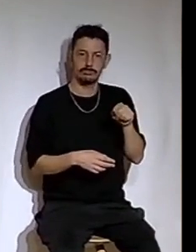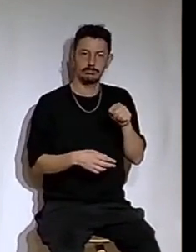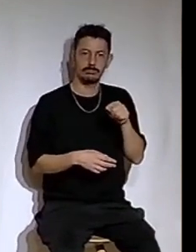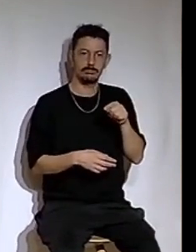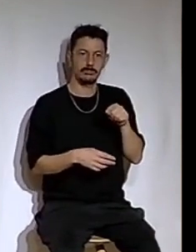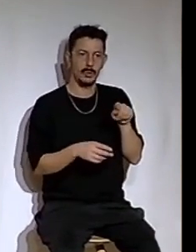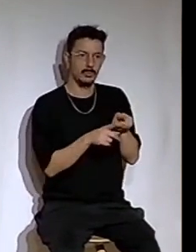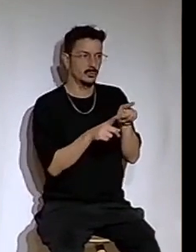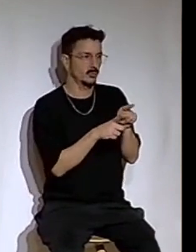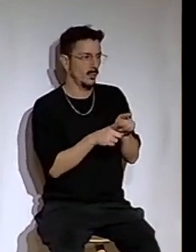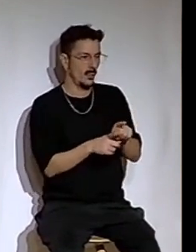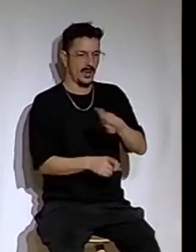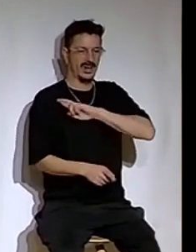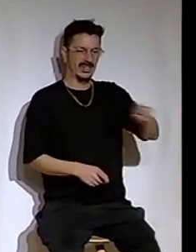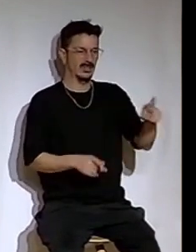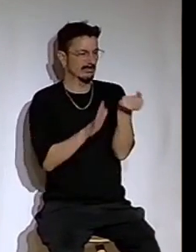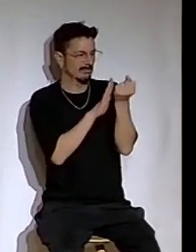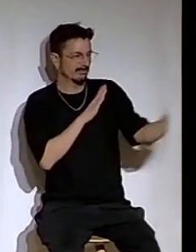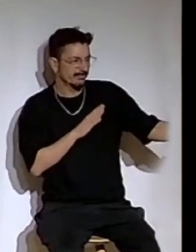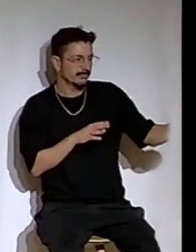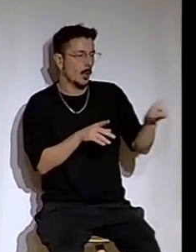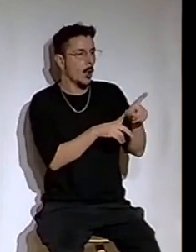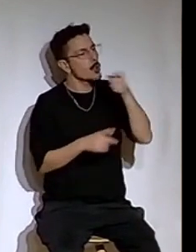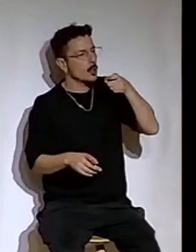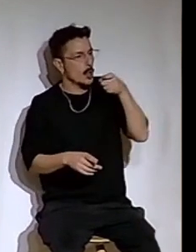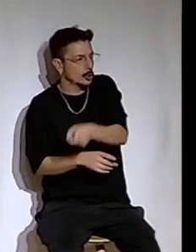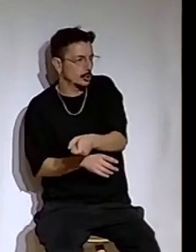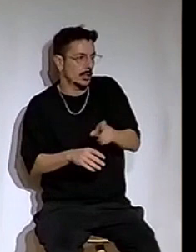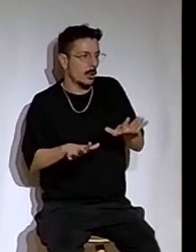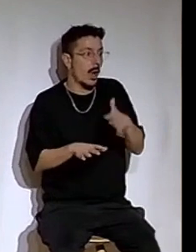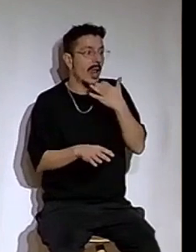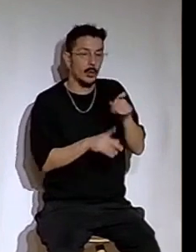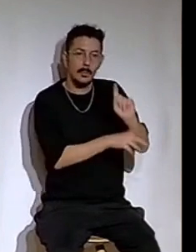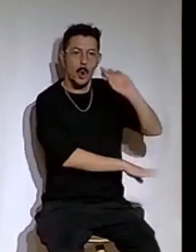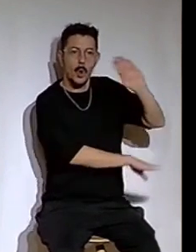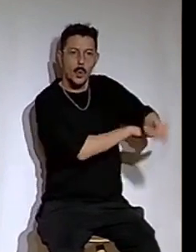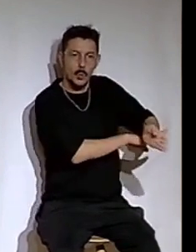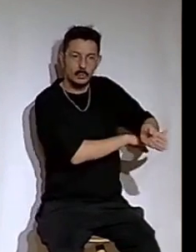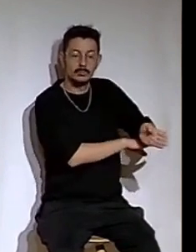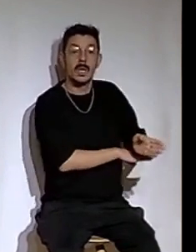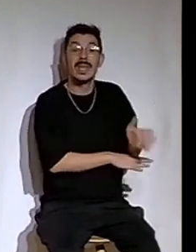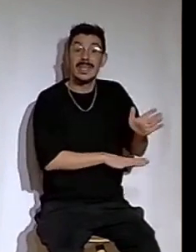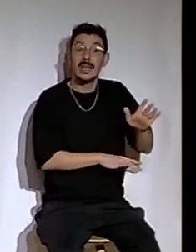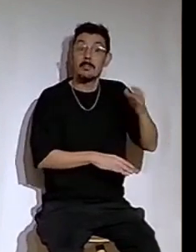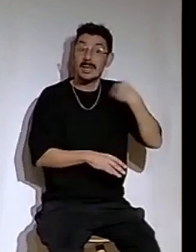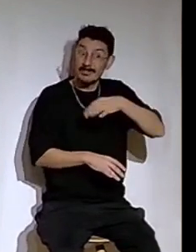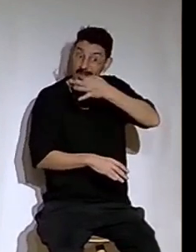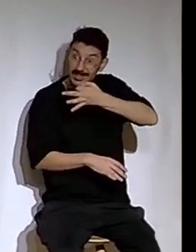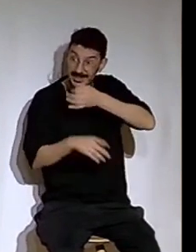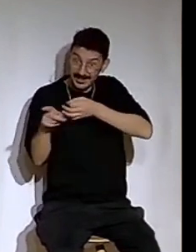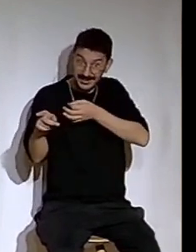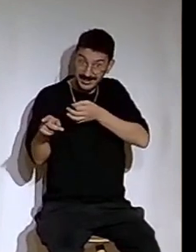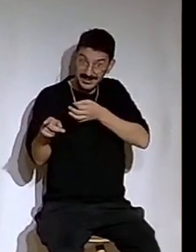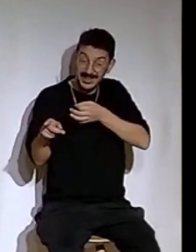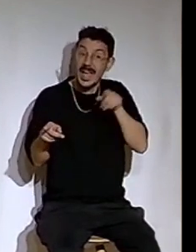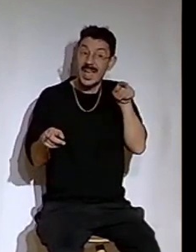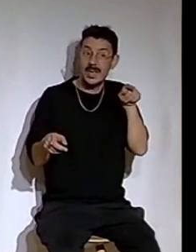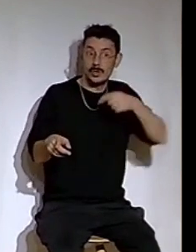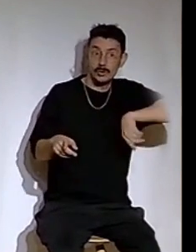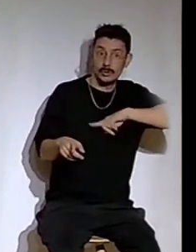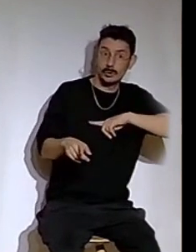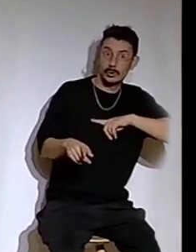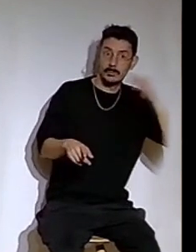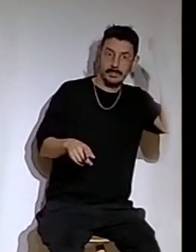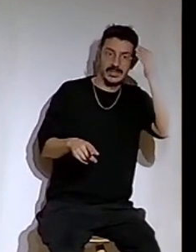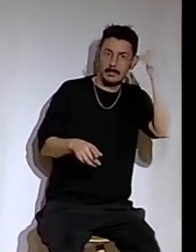a lo que pensamos que es la libertad ya sea una libertad espiritual sexual una libertad sobre la decisión de